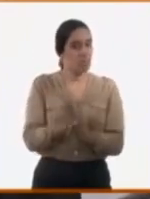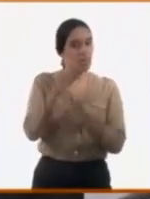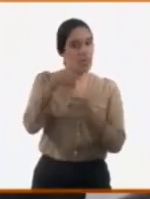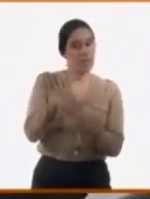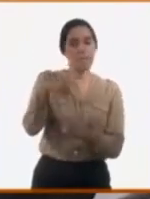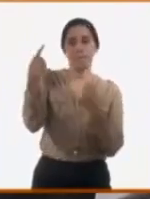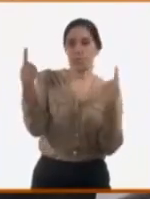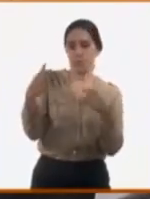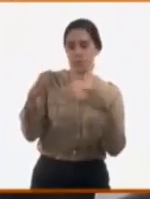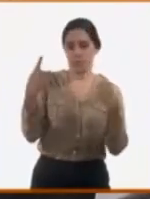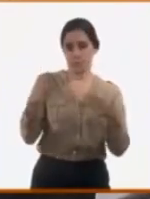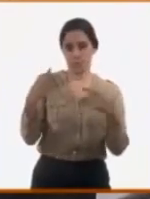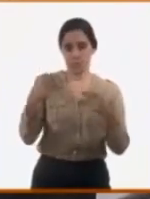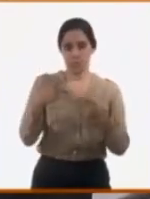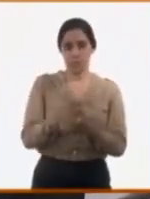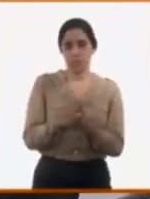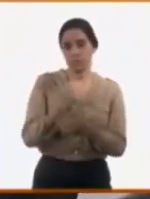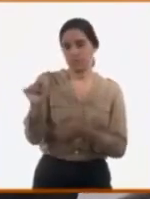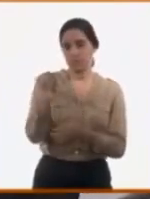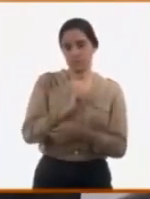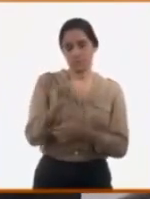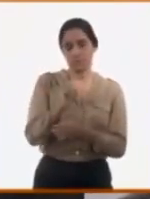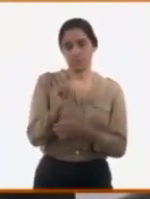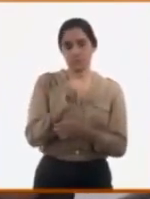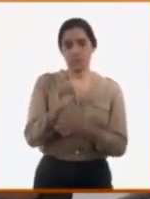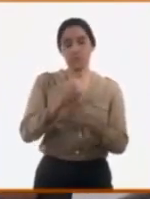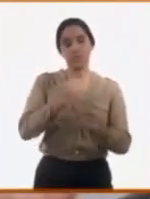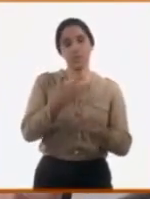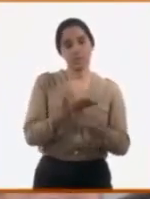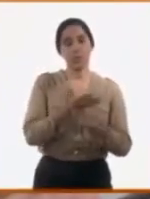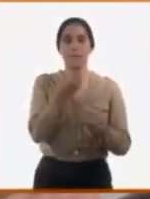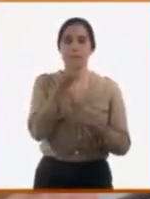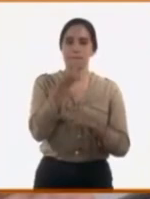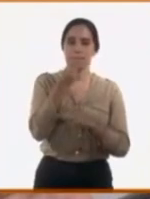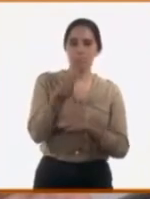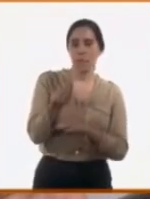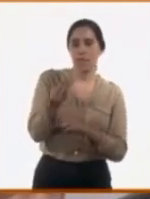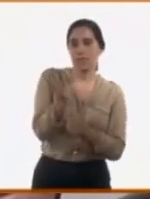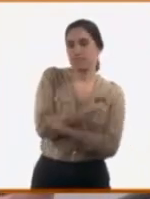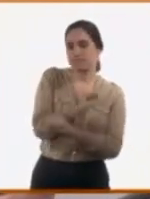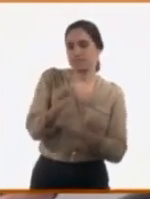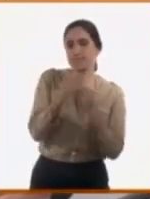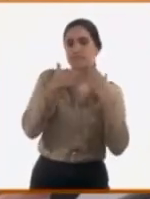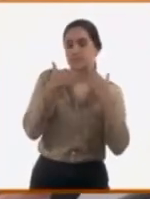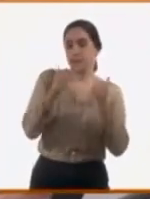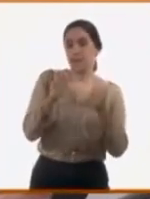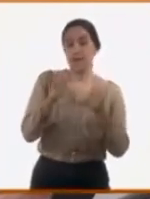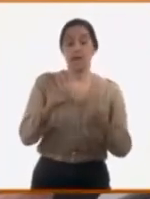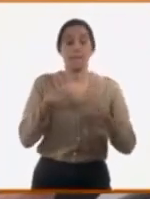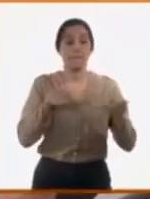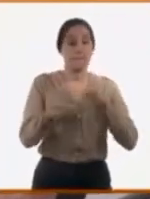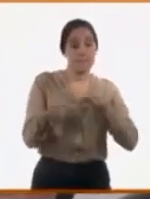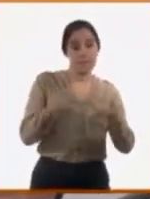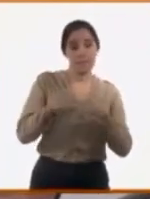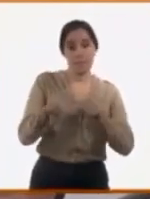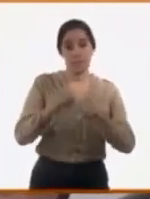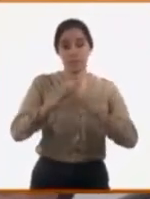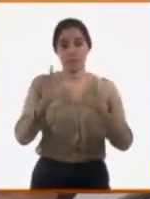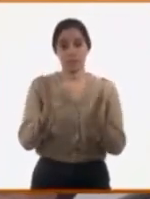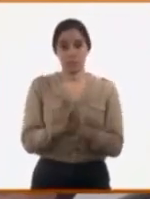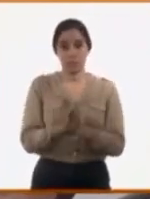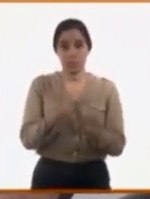puede haber quedado y que usted tiene posibilidades en nuestra concepción de la formación continua en la etapa de preparación para el empleo y en la educación